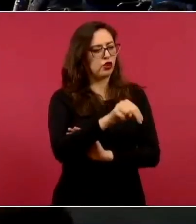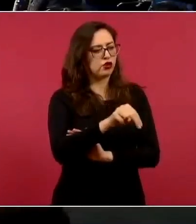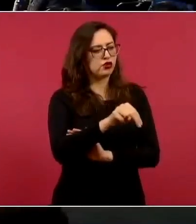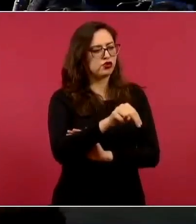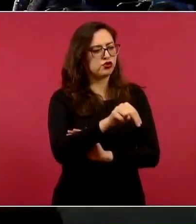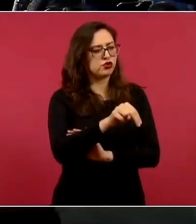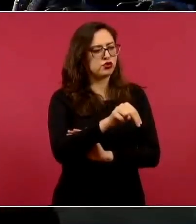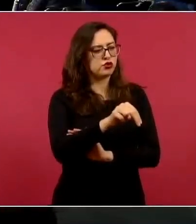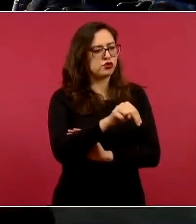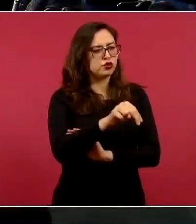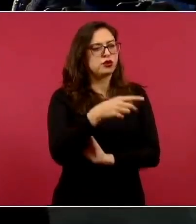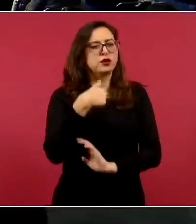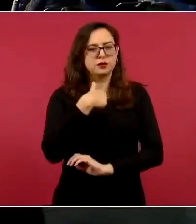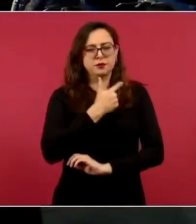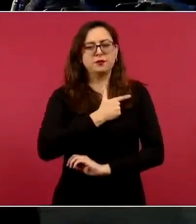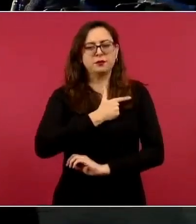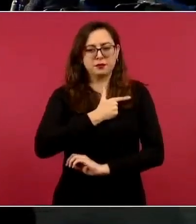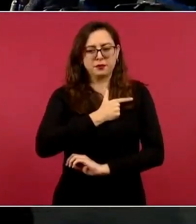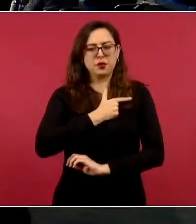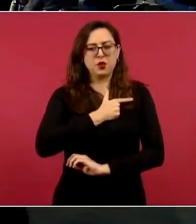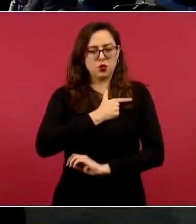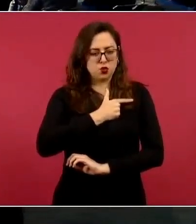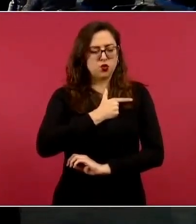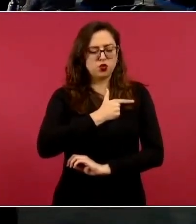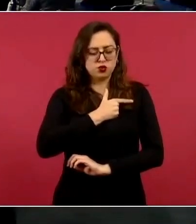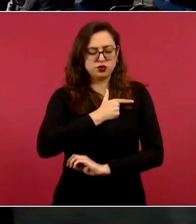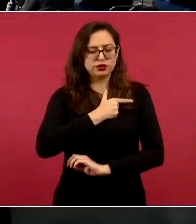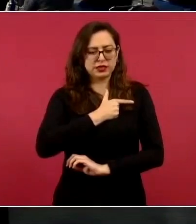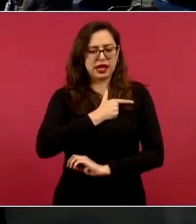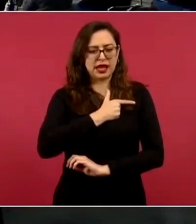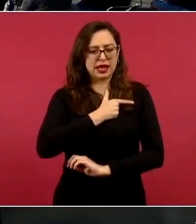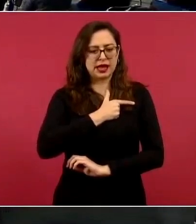pero me gustó mucho la interpretación que hace